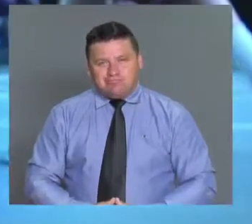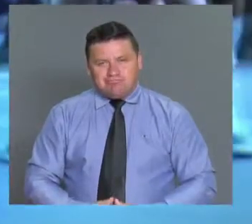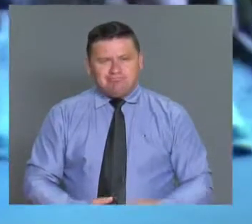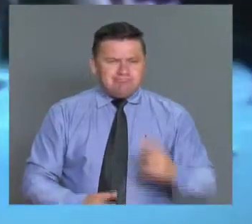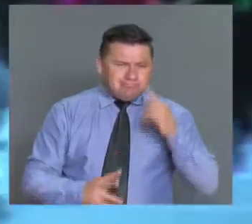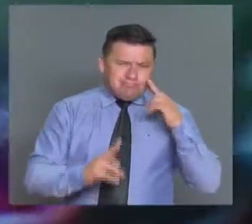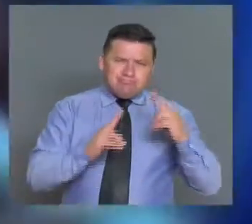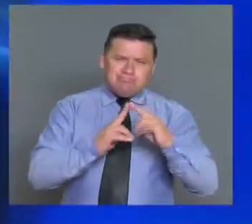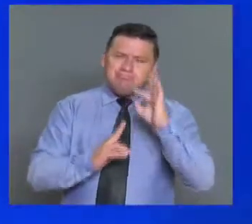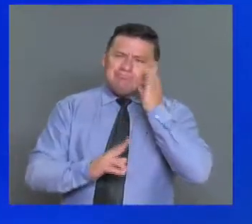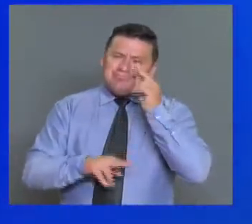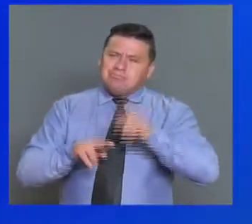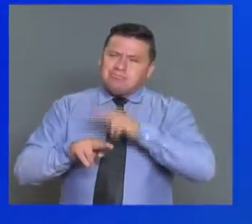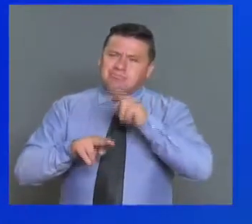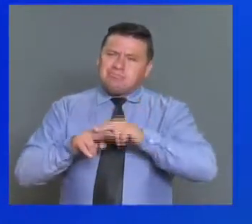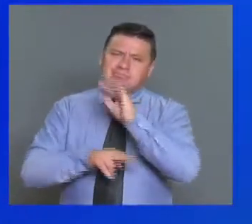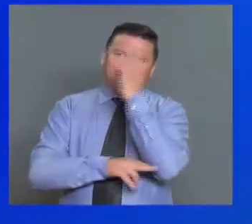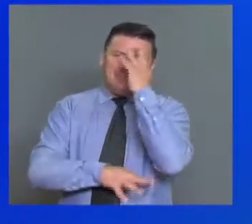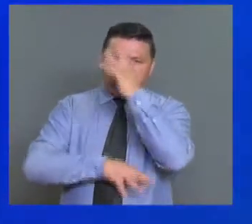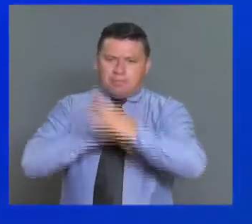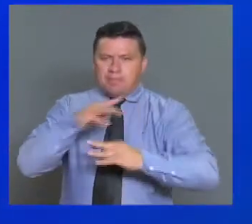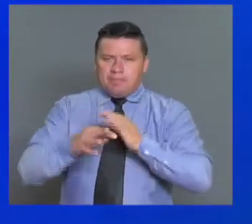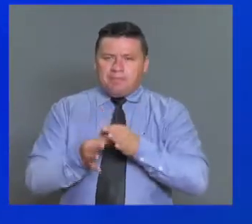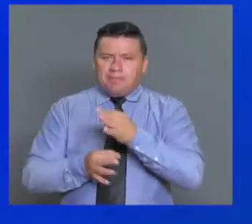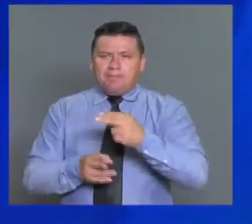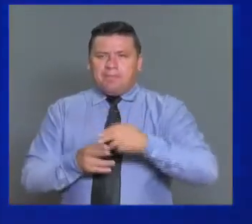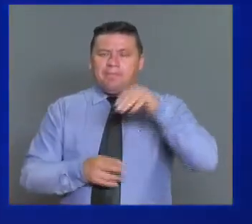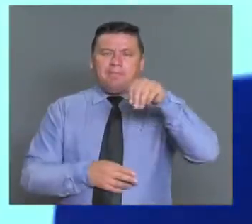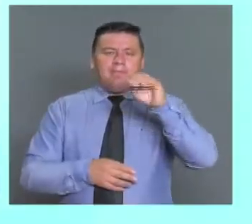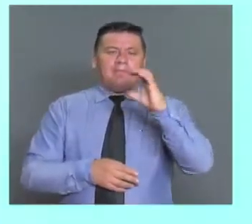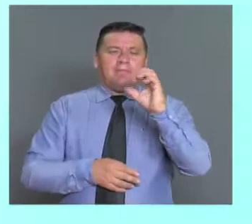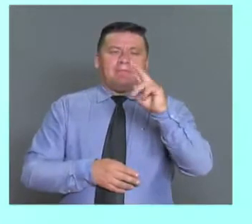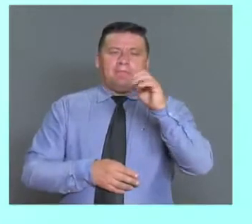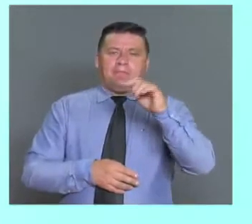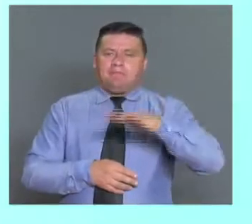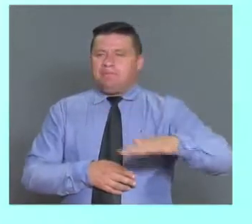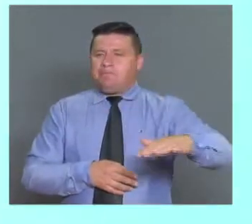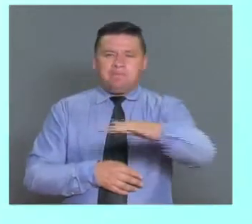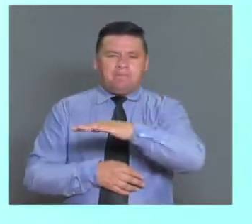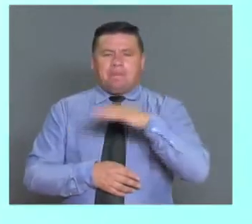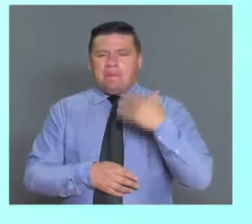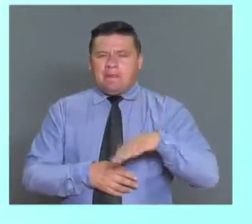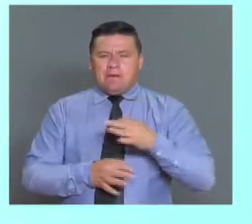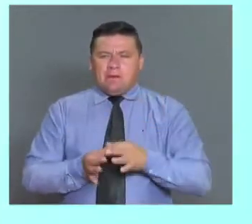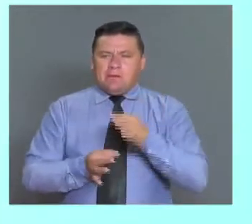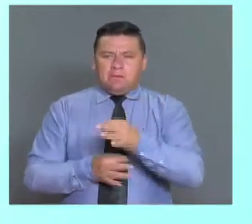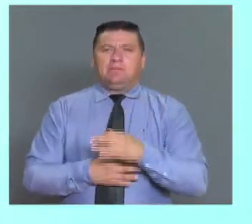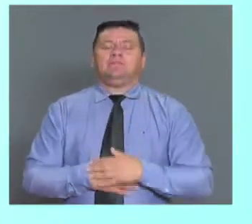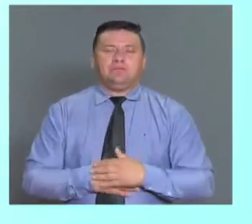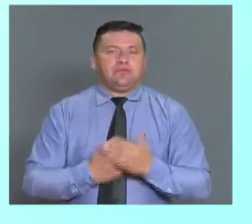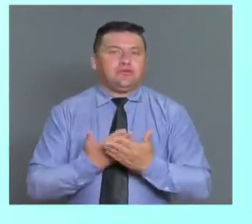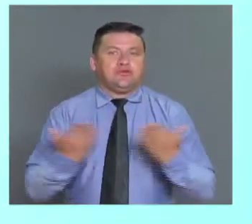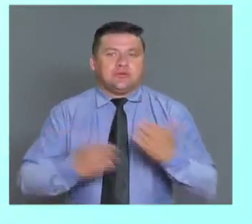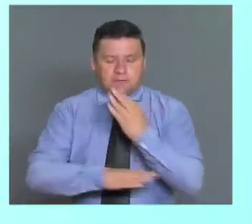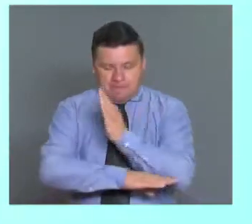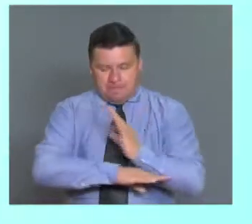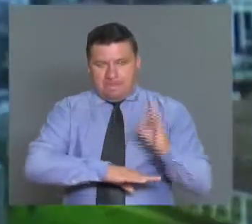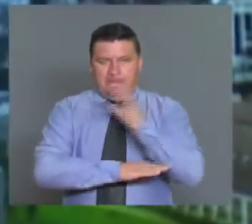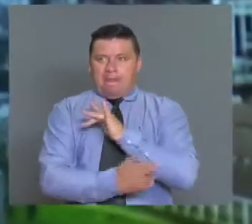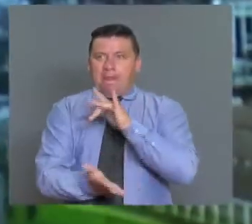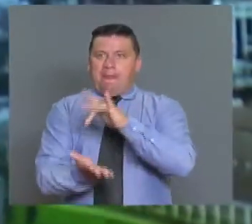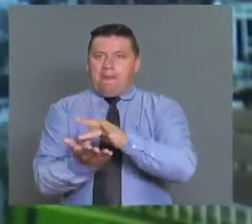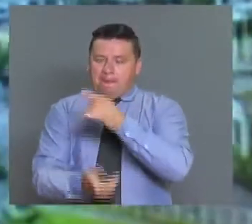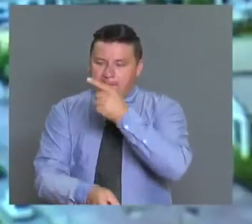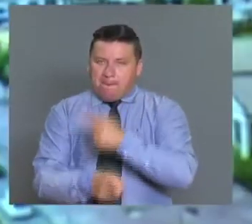Conocida como la riqueza natural del mundo, el municipio de La Macarena Meta es otro de los territorios alejados del país, donde la ESAP hace